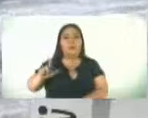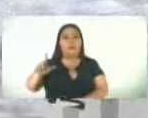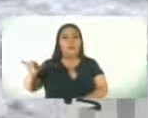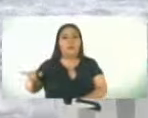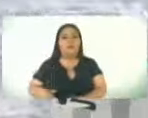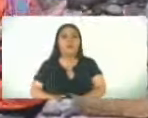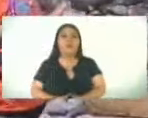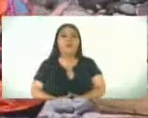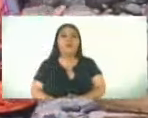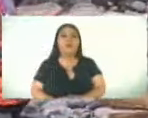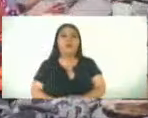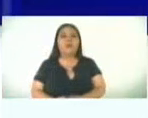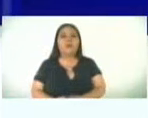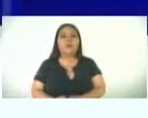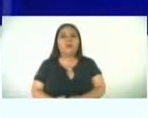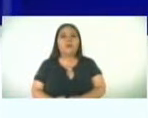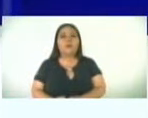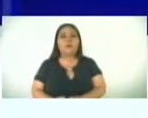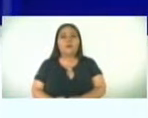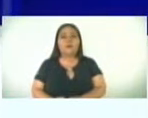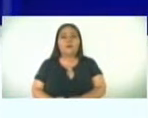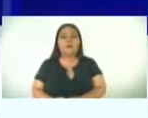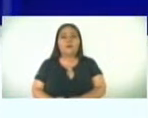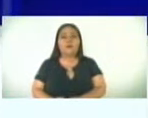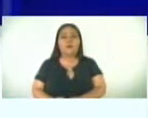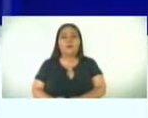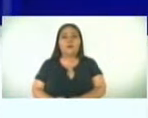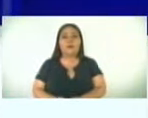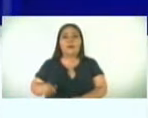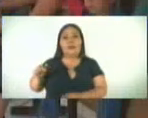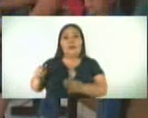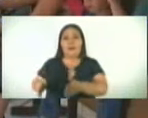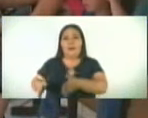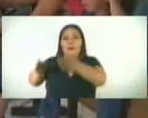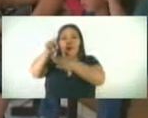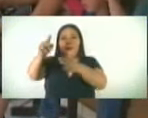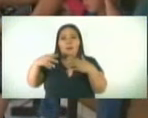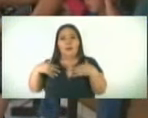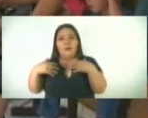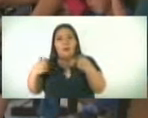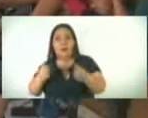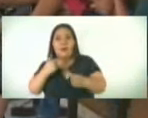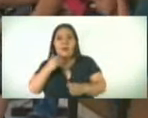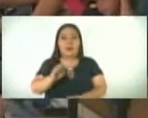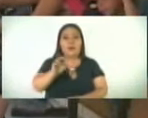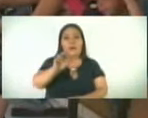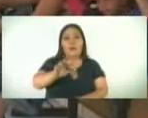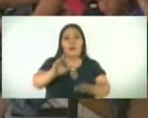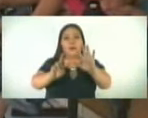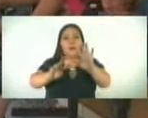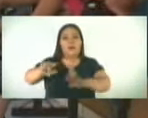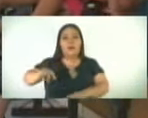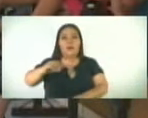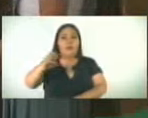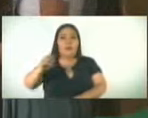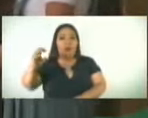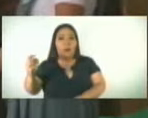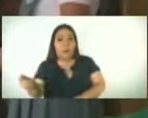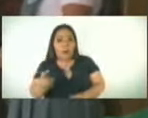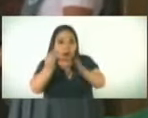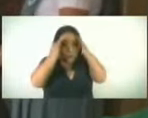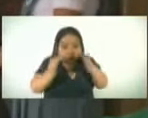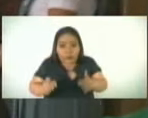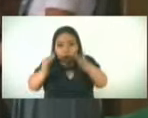Noticiero Hechos. Y el Fondo Solidario para la Salud atendió a más de 37 mil pacientes durante el periodo de las